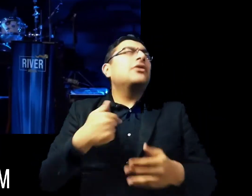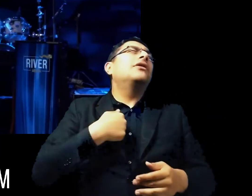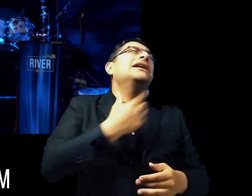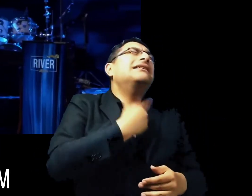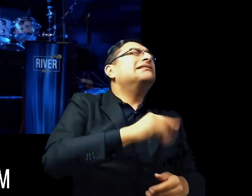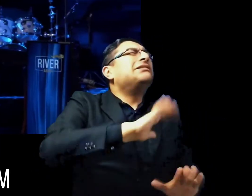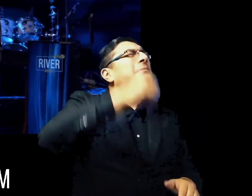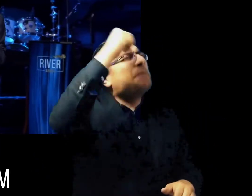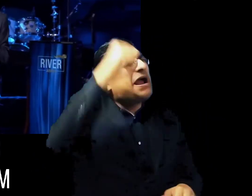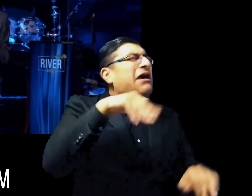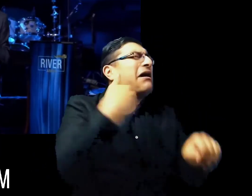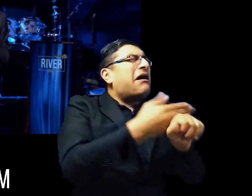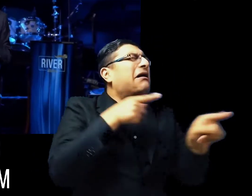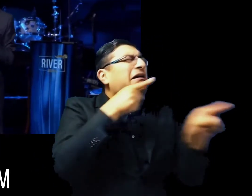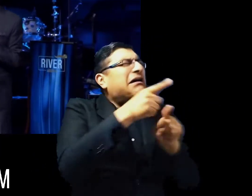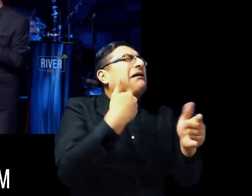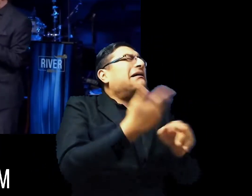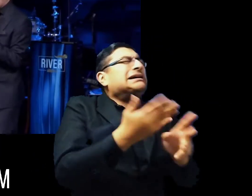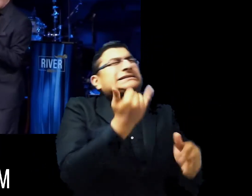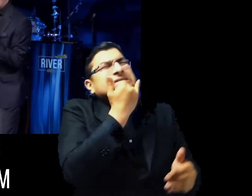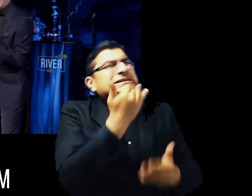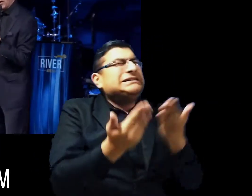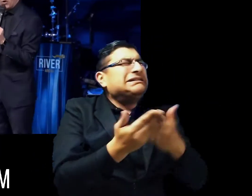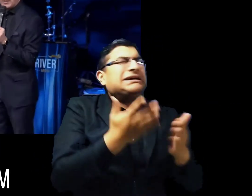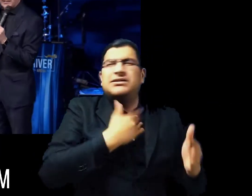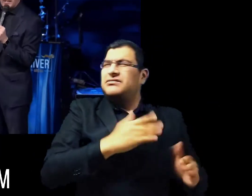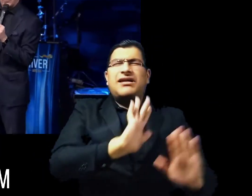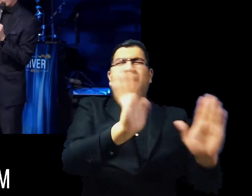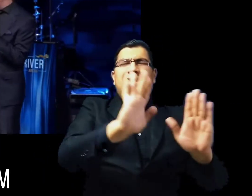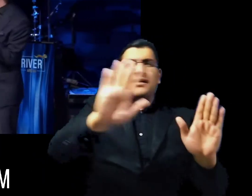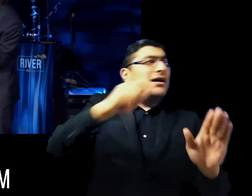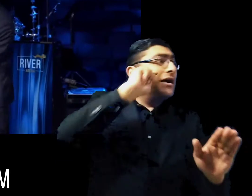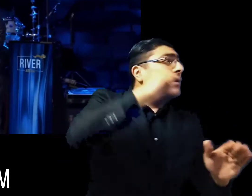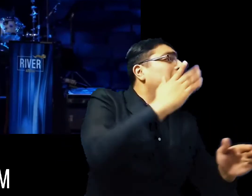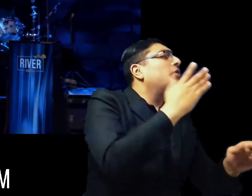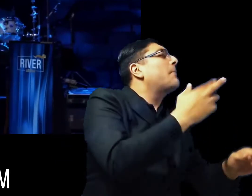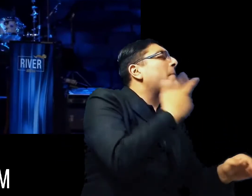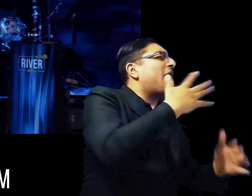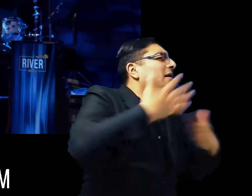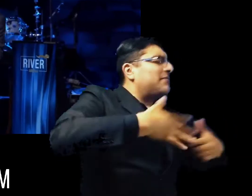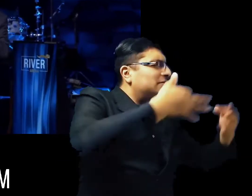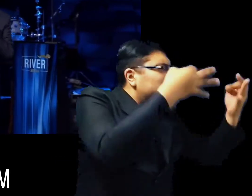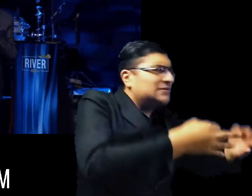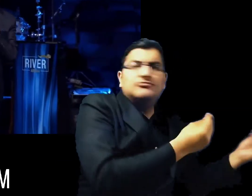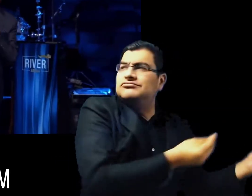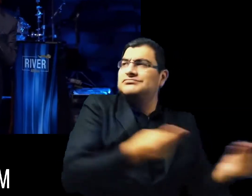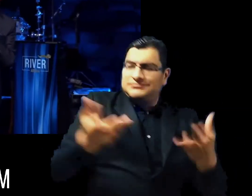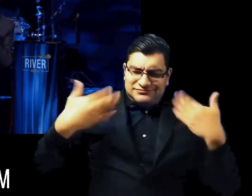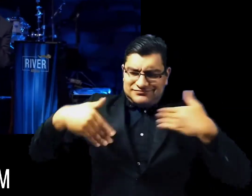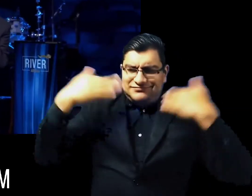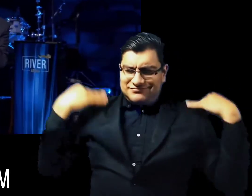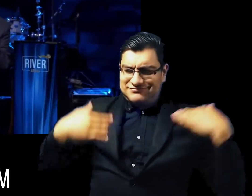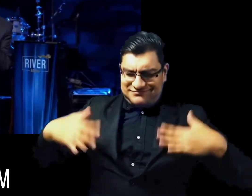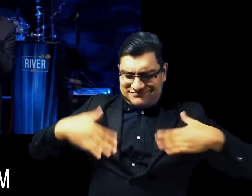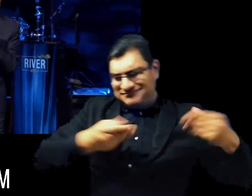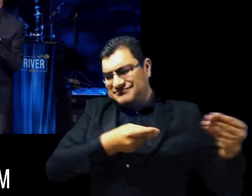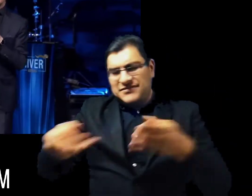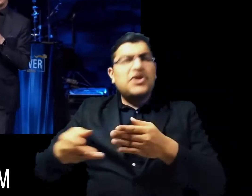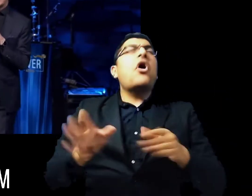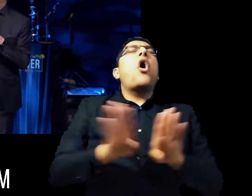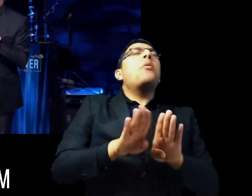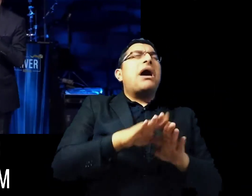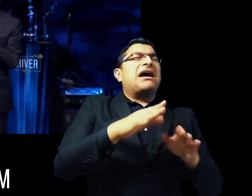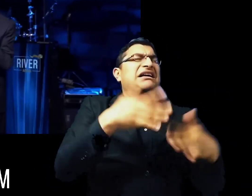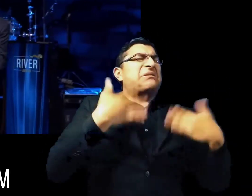de ser llamado tu hijo. Y el padre le dice a su siervo, saquen el mejor vestido. El mejor vestido. No dijo, dale la ropa del último de los